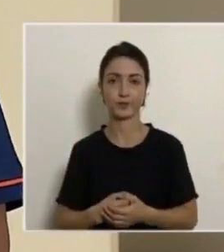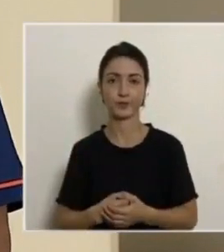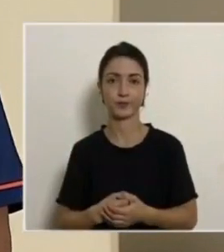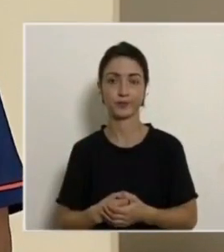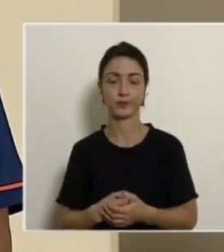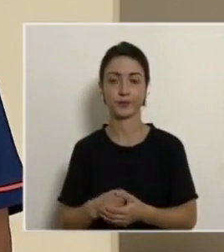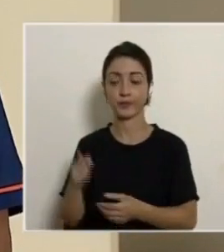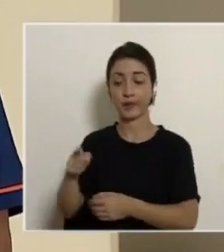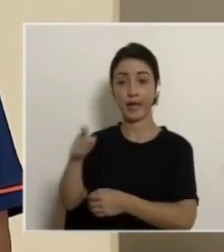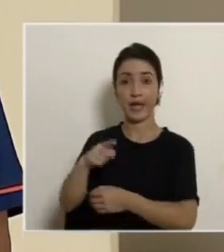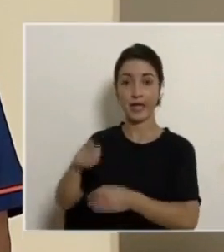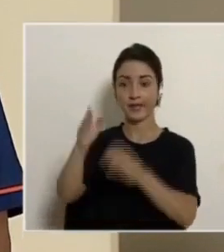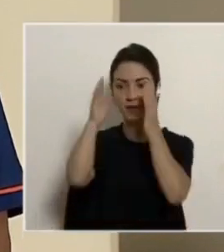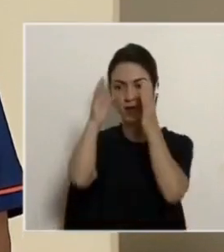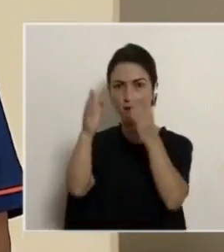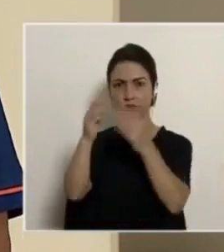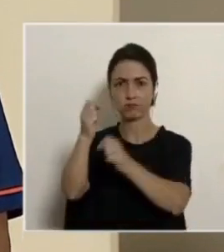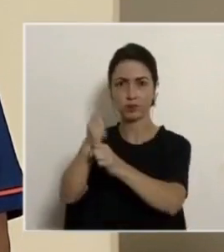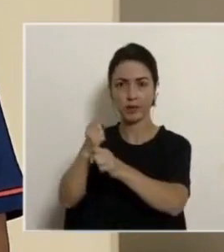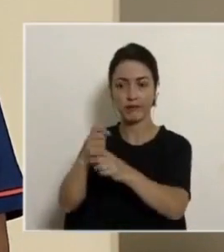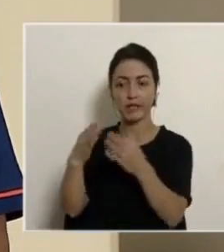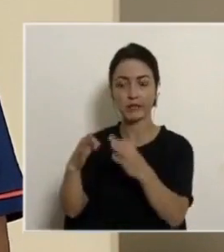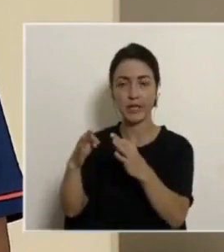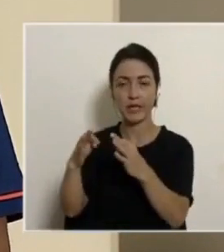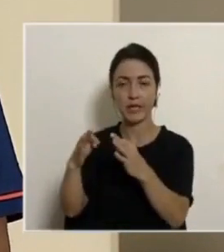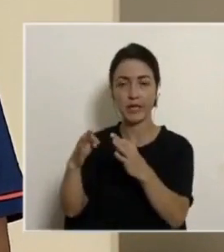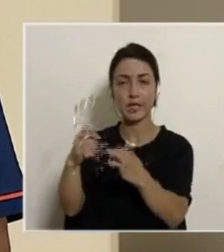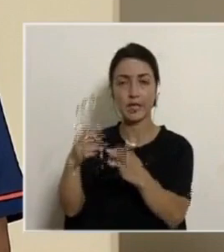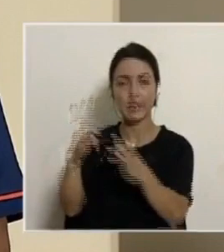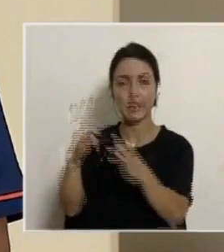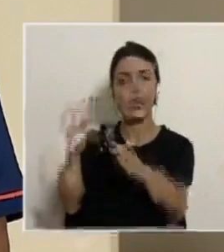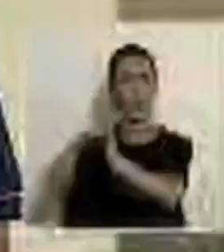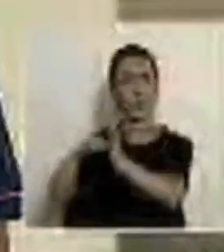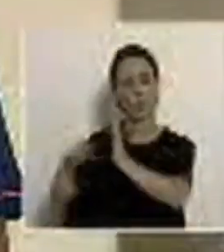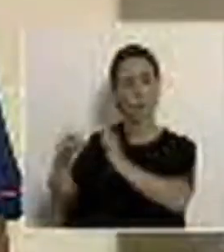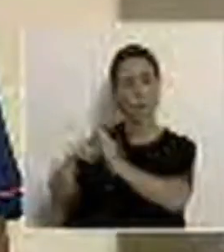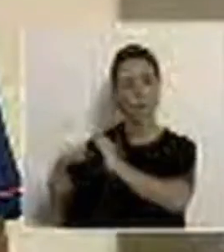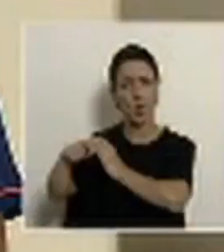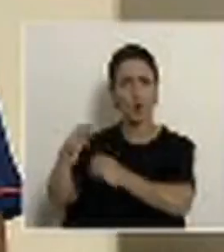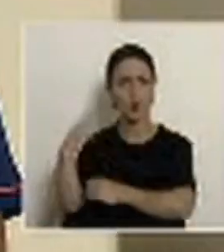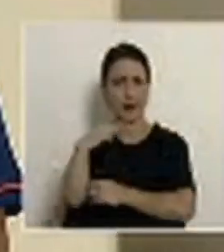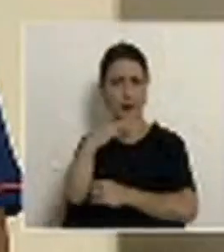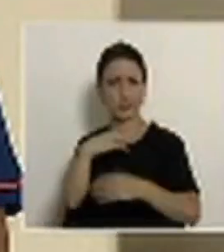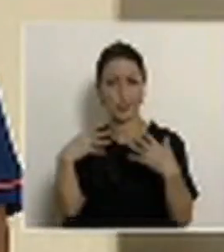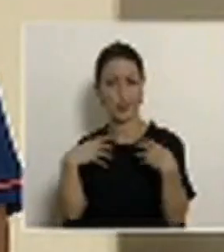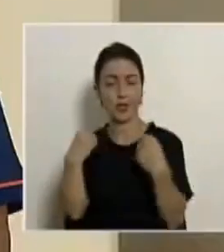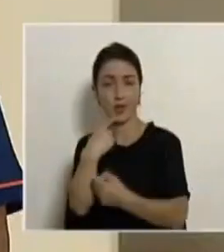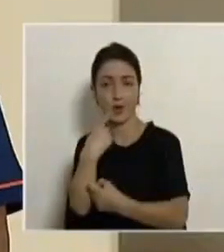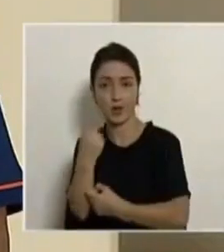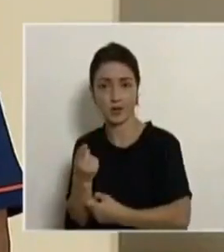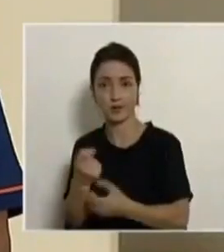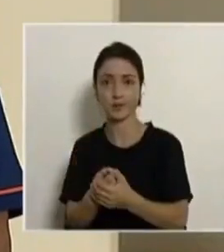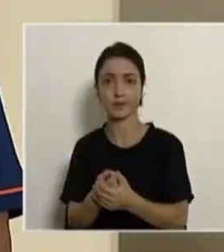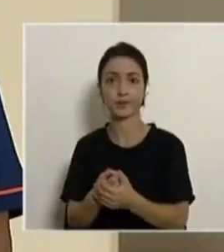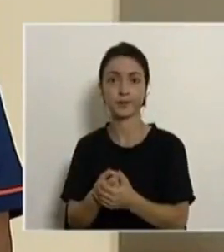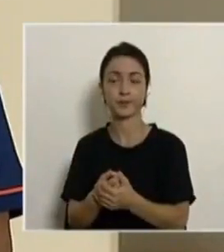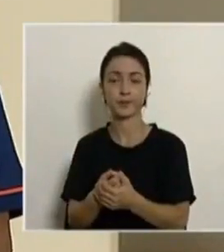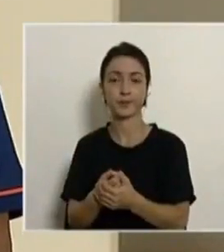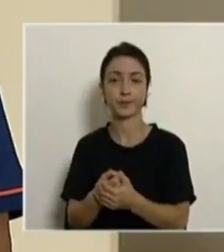cuales se han orientado los operativos a tratar de ver el cumplimiento de los protocolos emitidos por el Ministerio de Salud, que